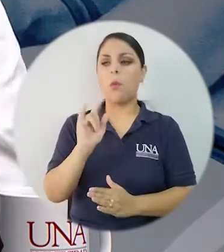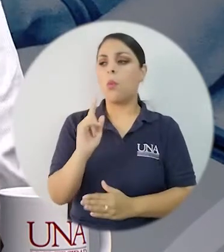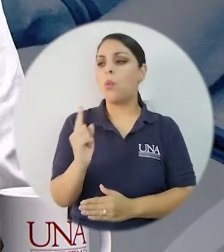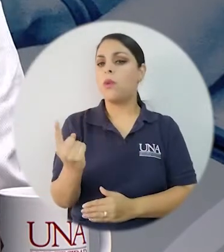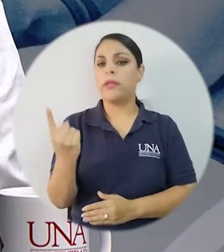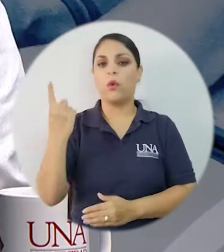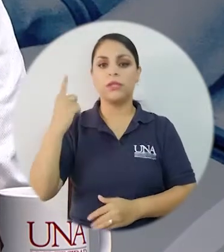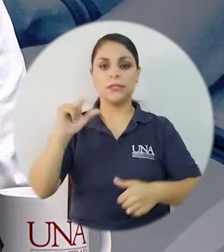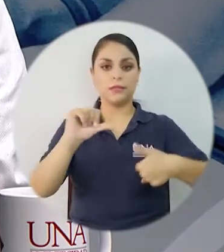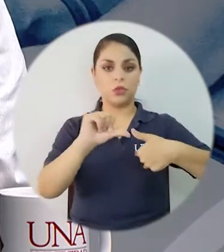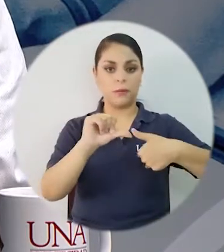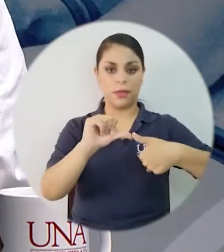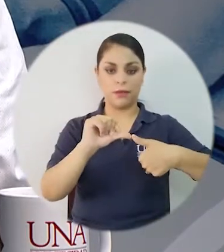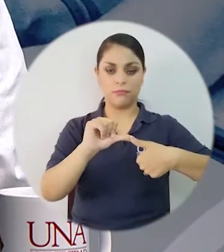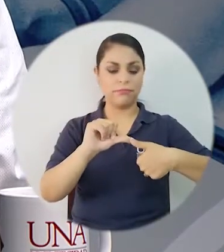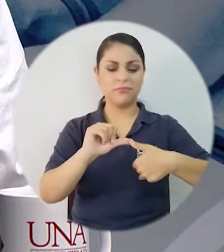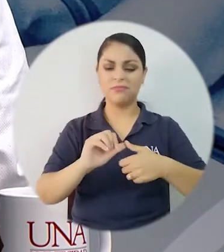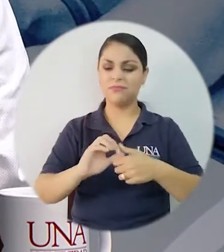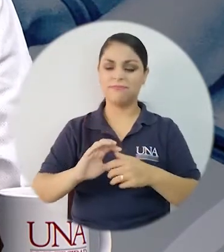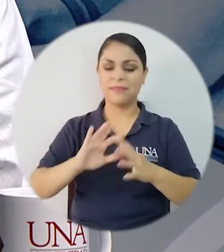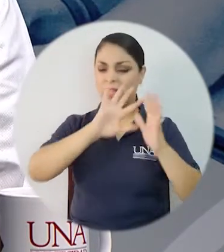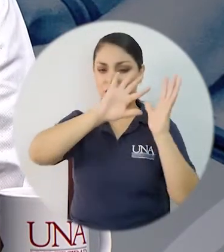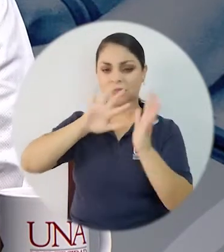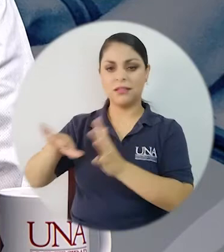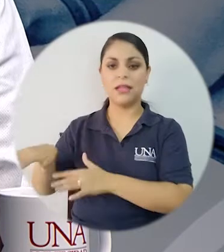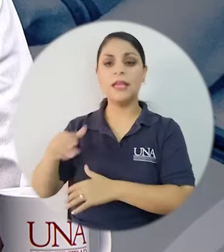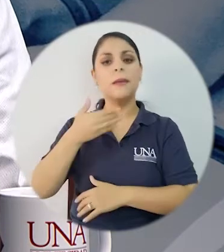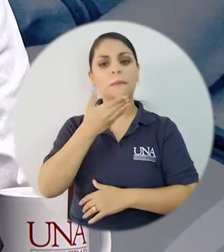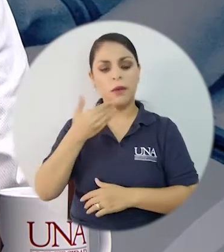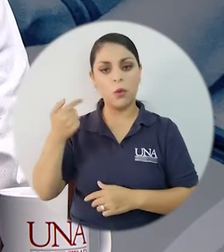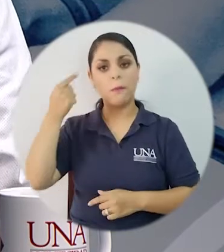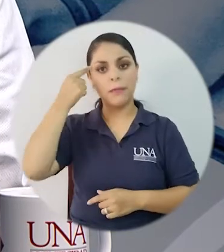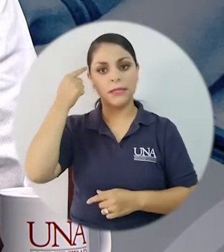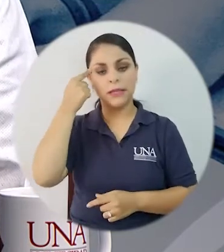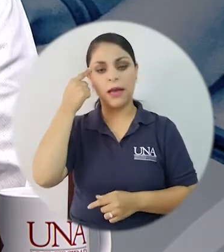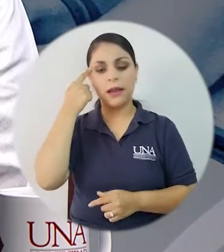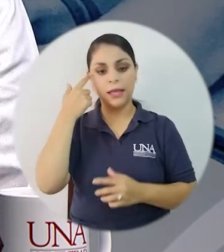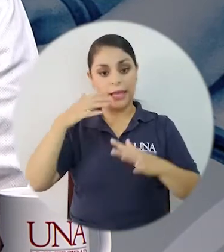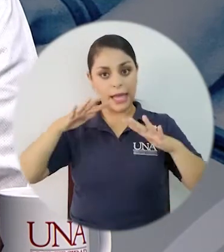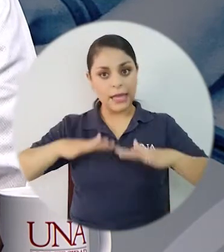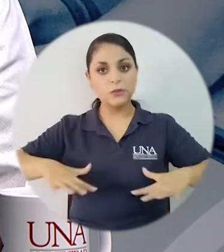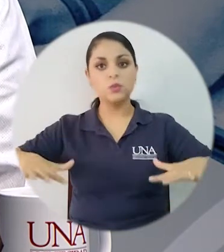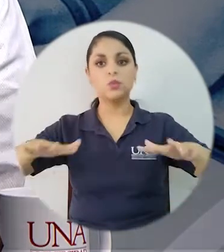en Centroamérica, y que nos entendamos más como parte